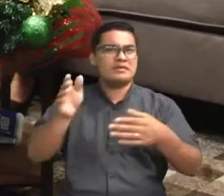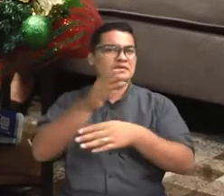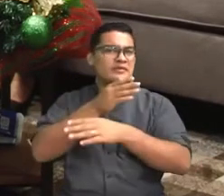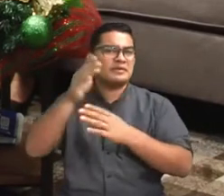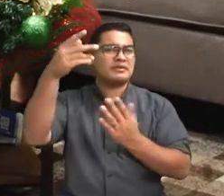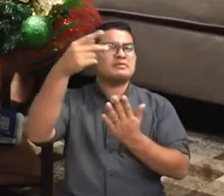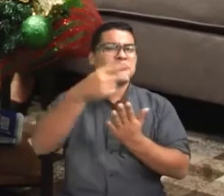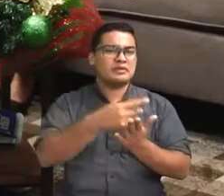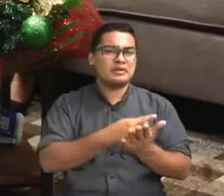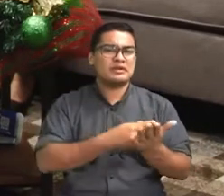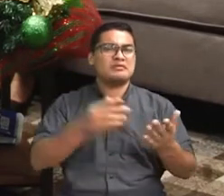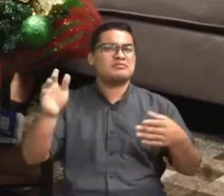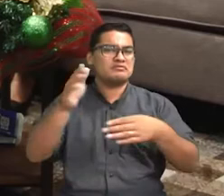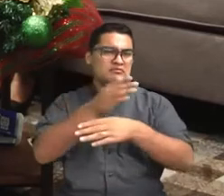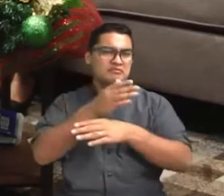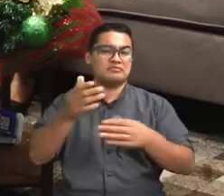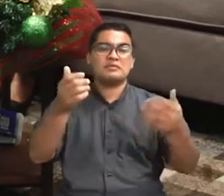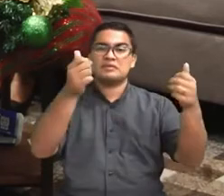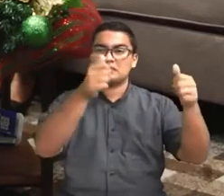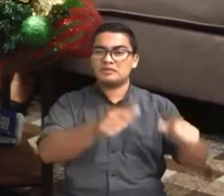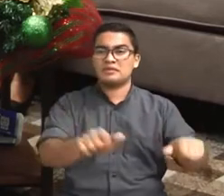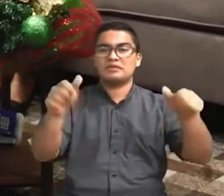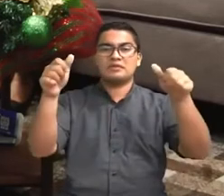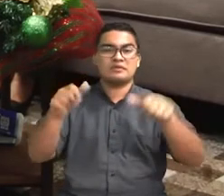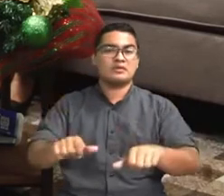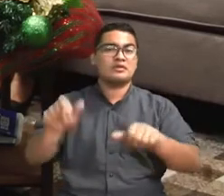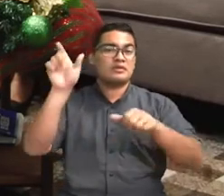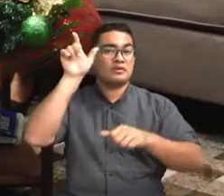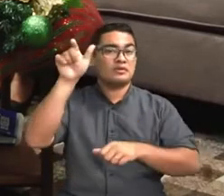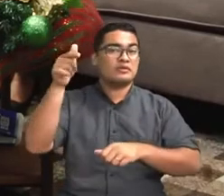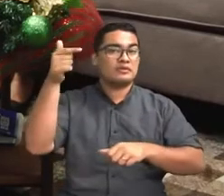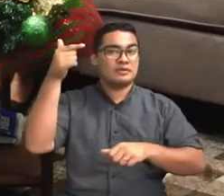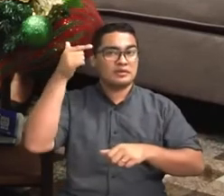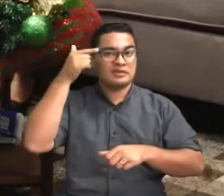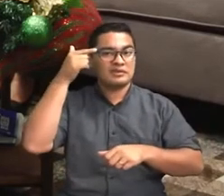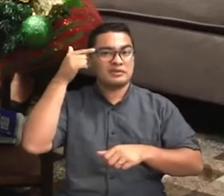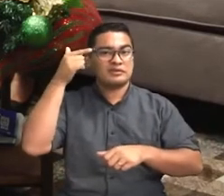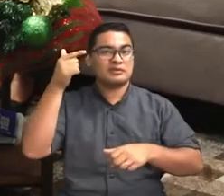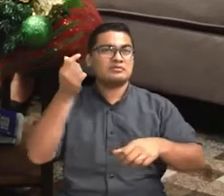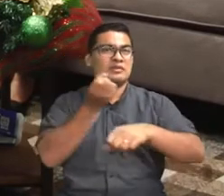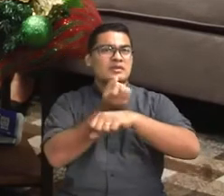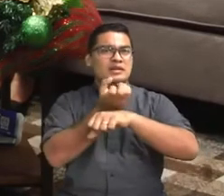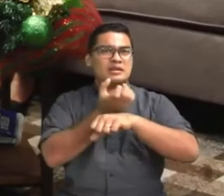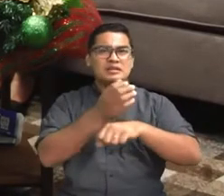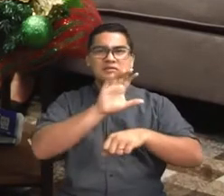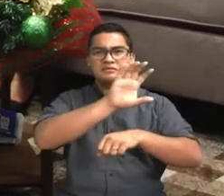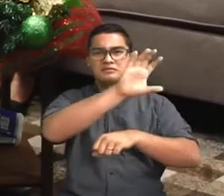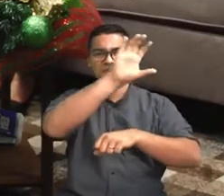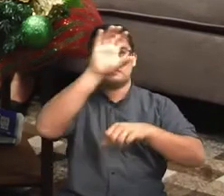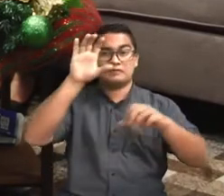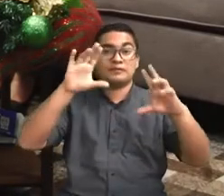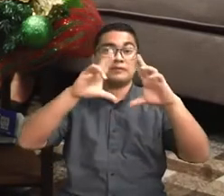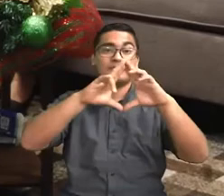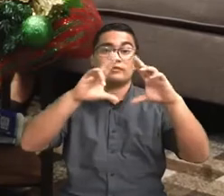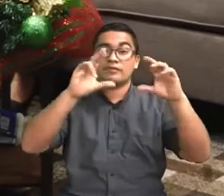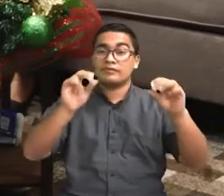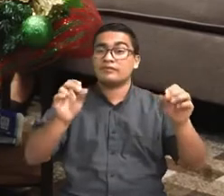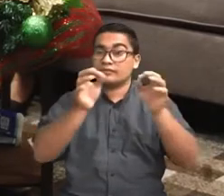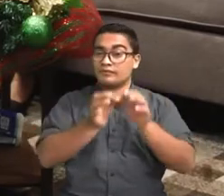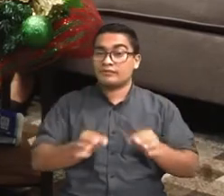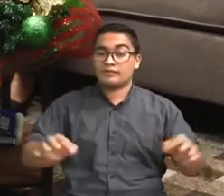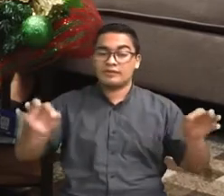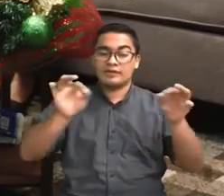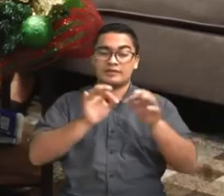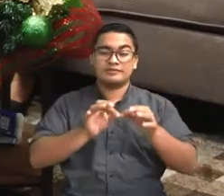formulan, que se aprueban desde el gobierno central, desde los gobiernos locales, pues debe estar siempre prevaleciendo la